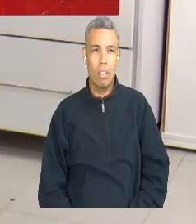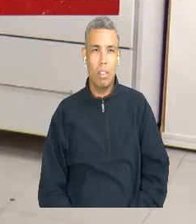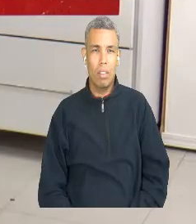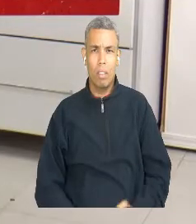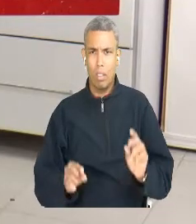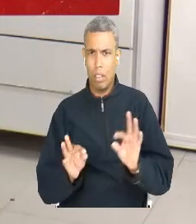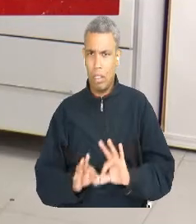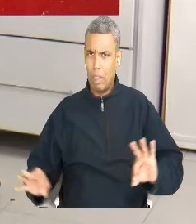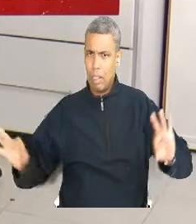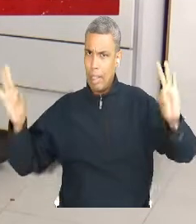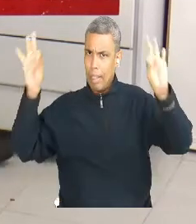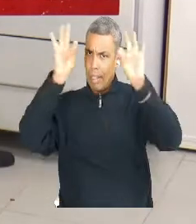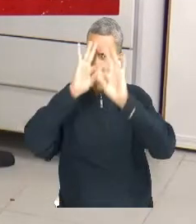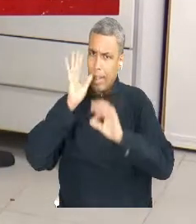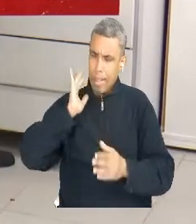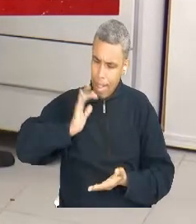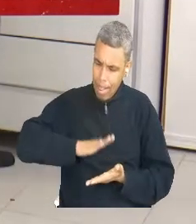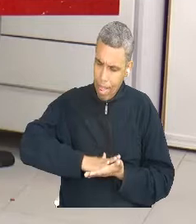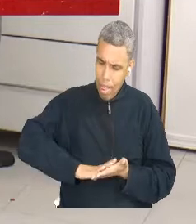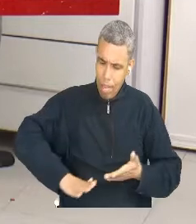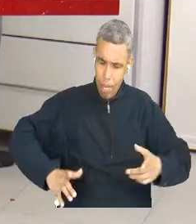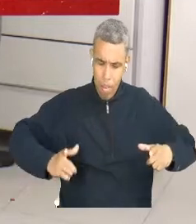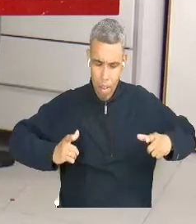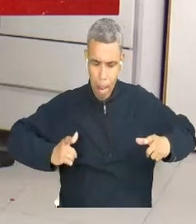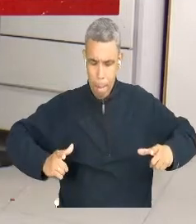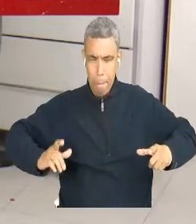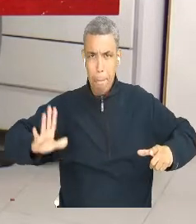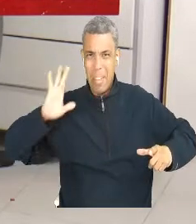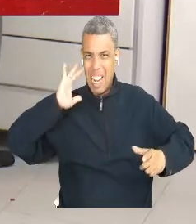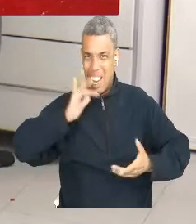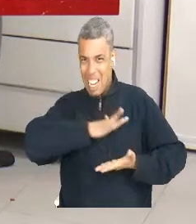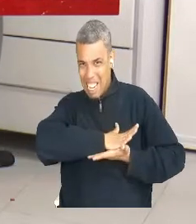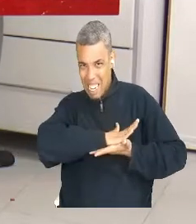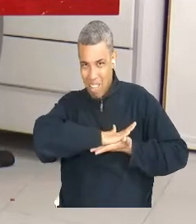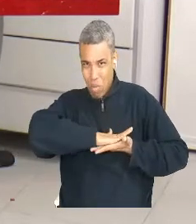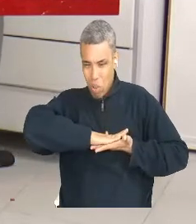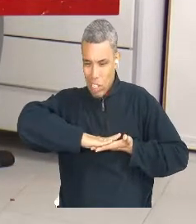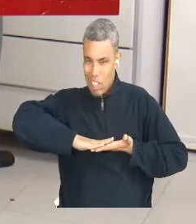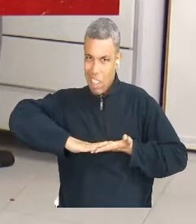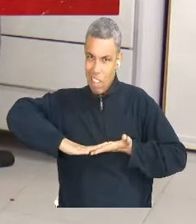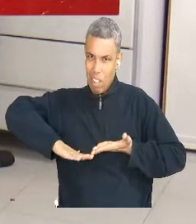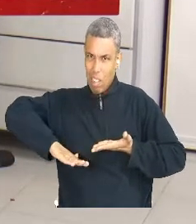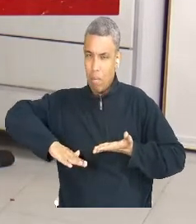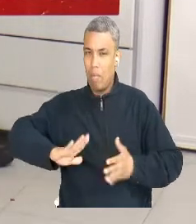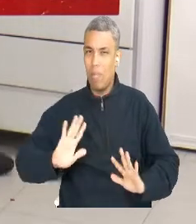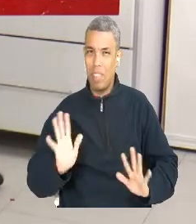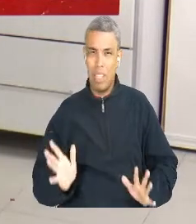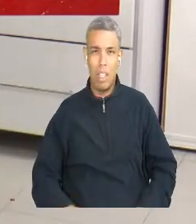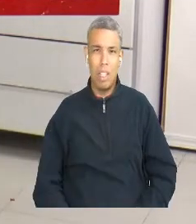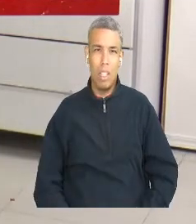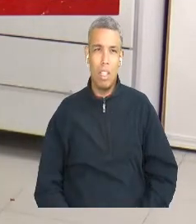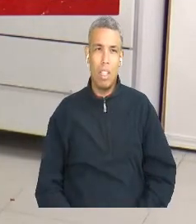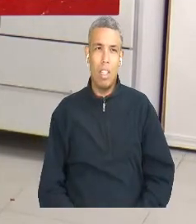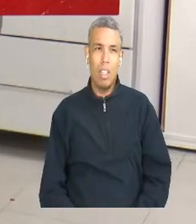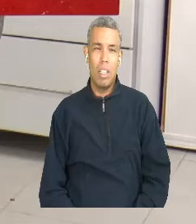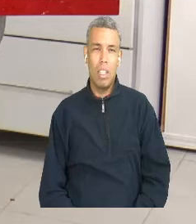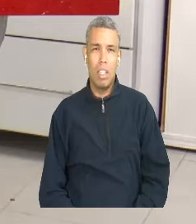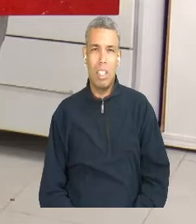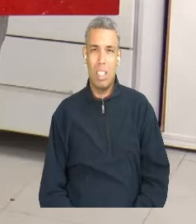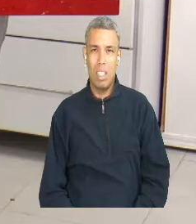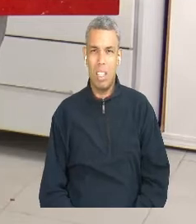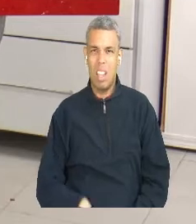manejar en el plato, tiene que salir supremamente limpio. Limpio, completamente. Salsas, todo, que no se note